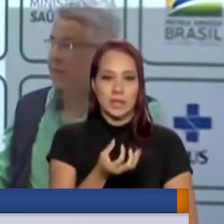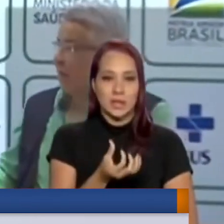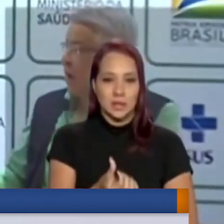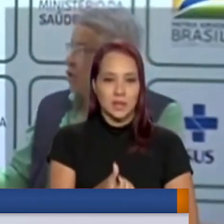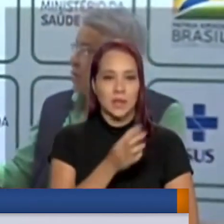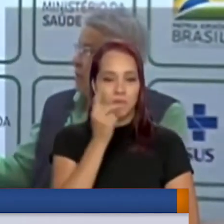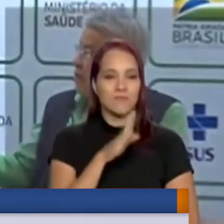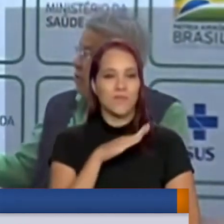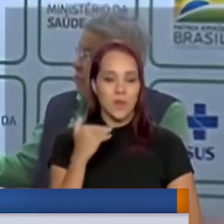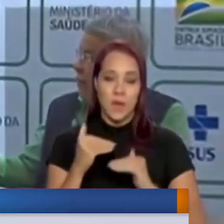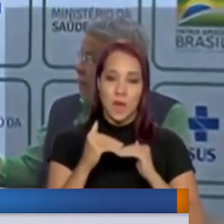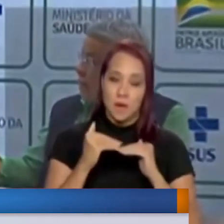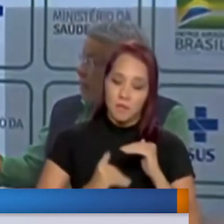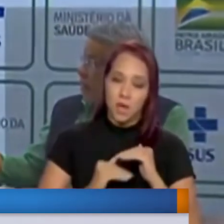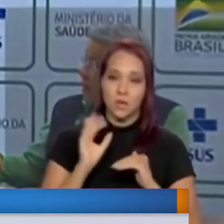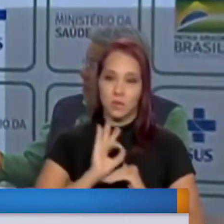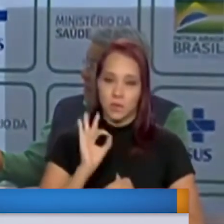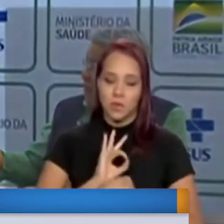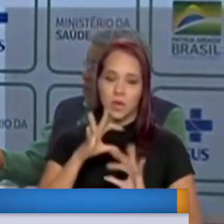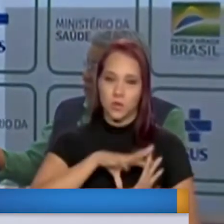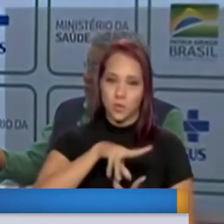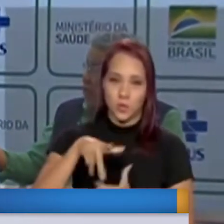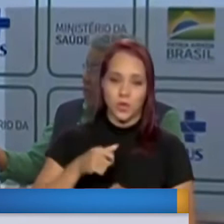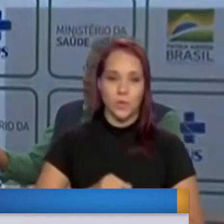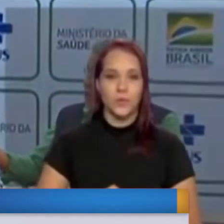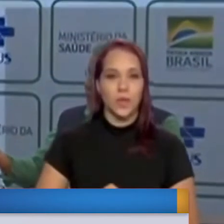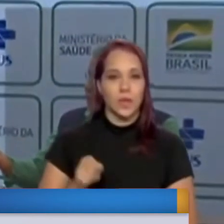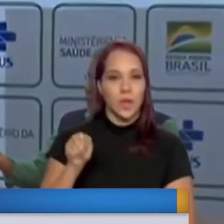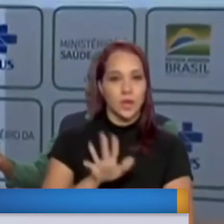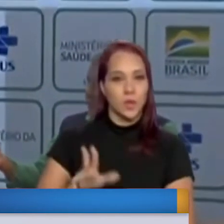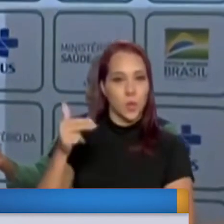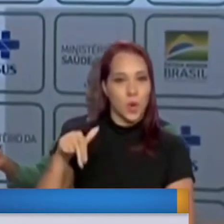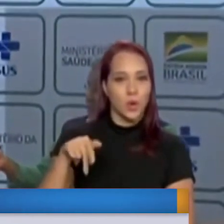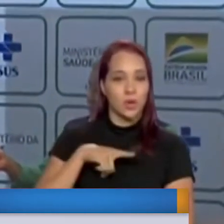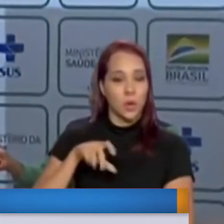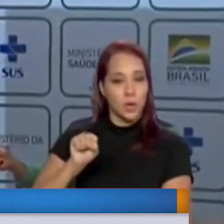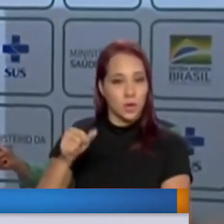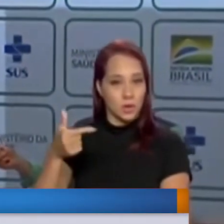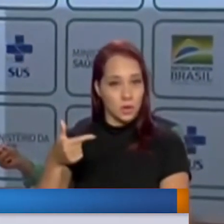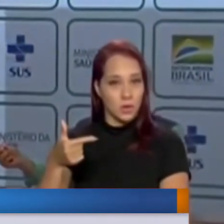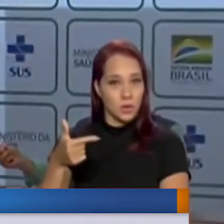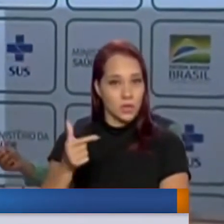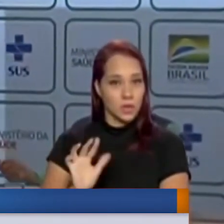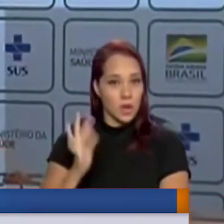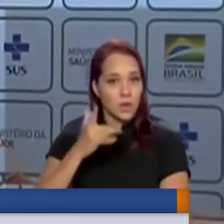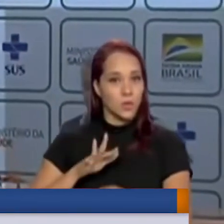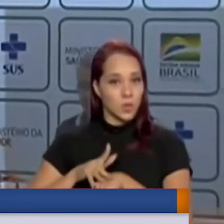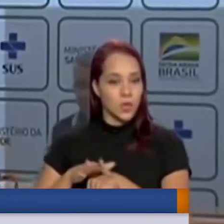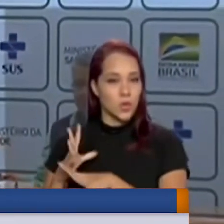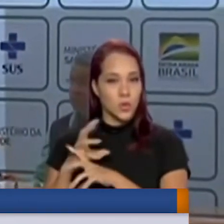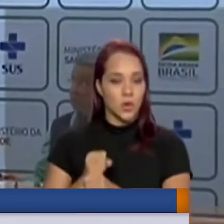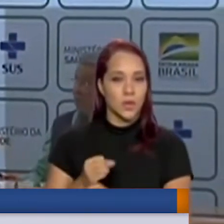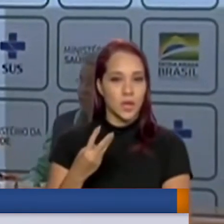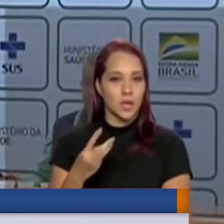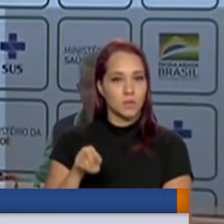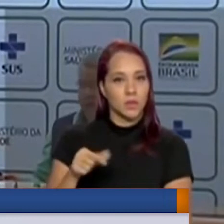la cantidad de fallecimientos por coronavirus. El último parte dio a conocer 310 casos positivos en la jornada, por lo